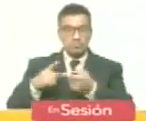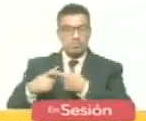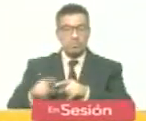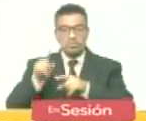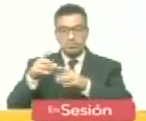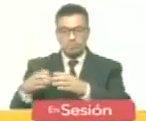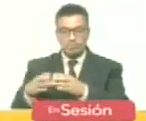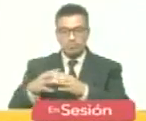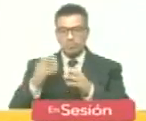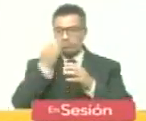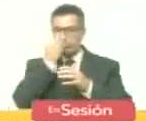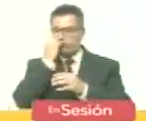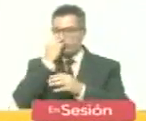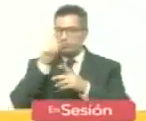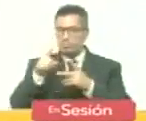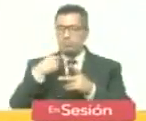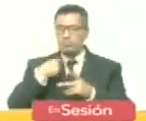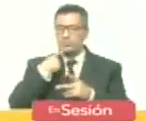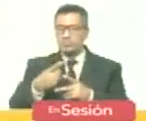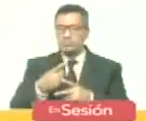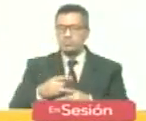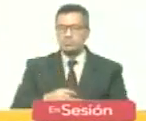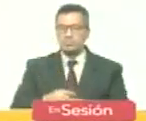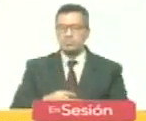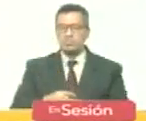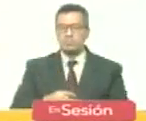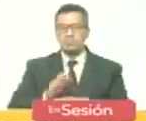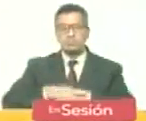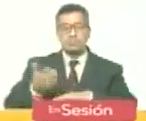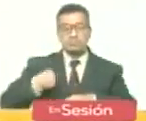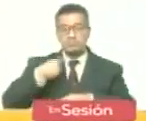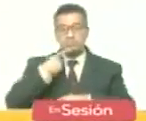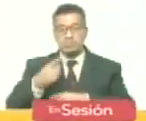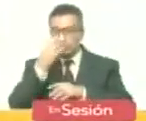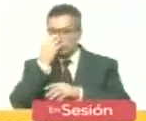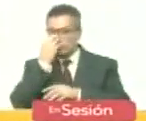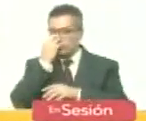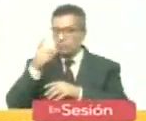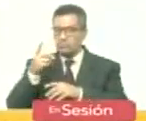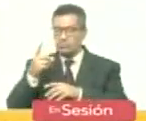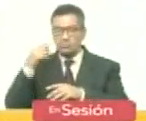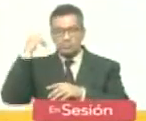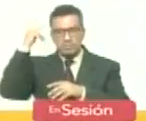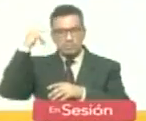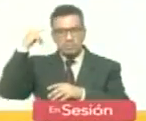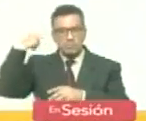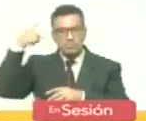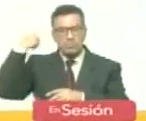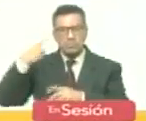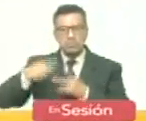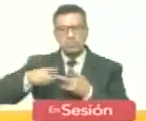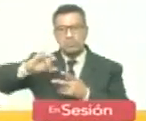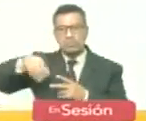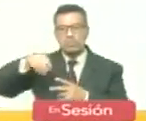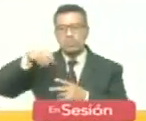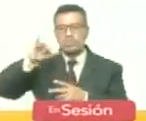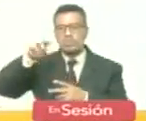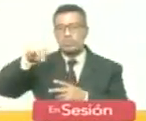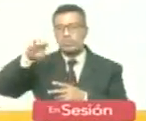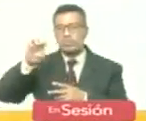un payaso y uno no debería hablar así, porque cuando tú dices que ese es un payaso, un psicópata, me refiero a Jaime Bailey, que